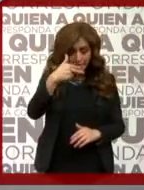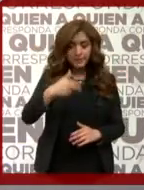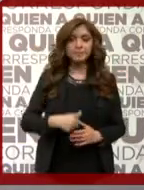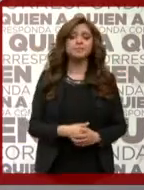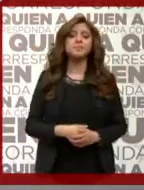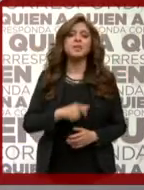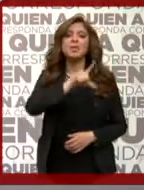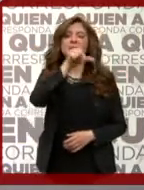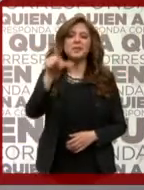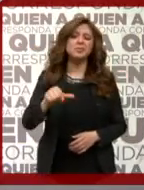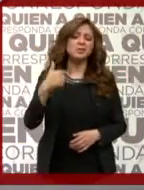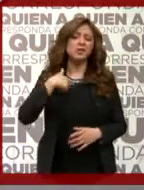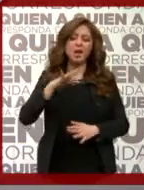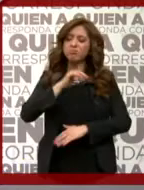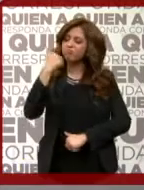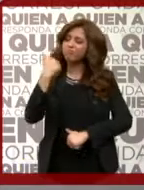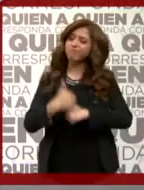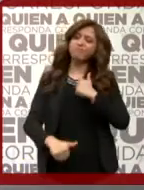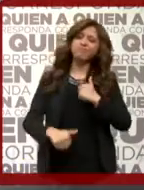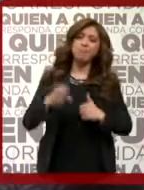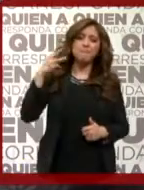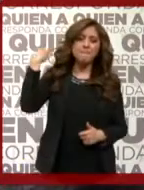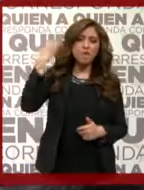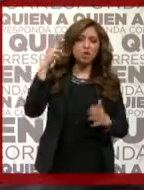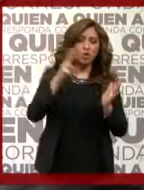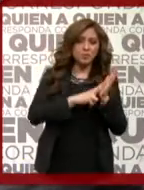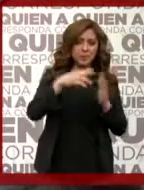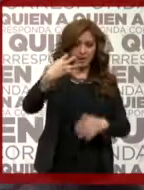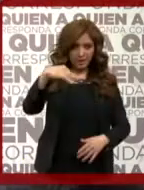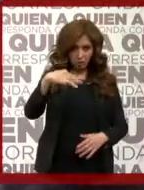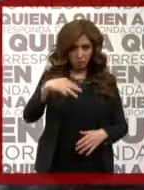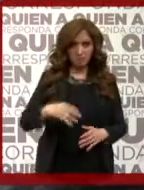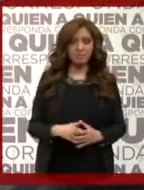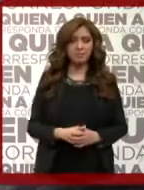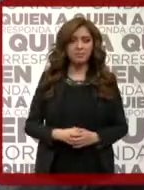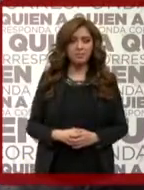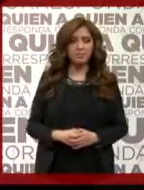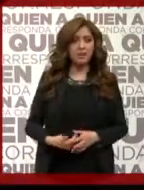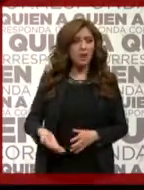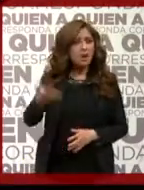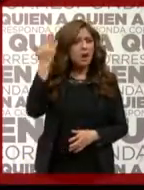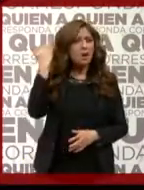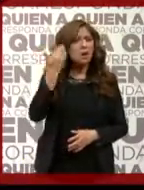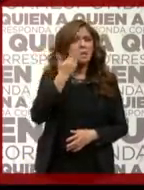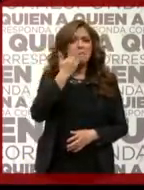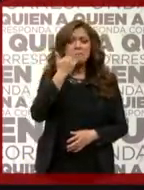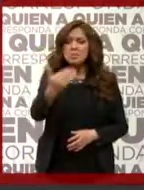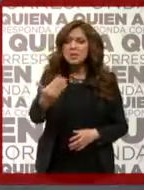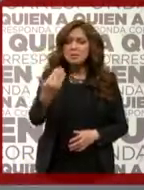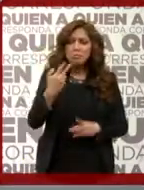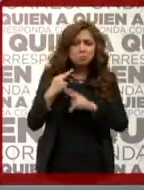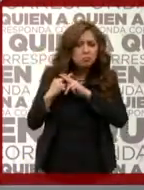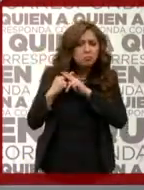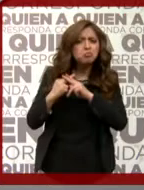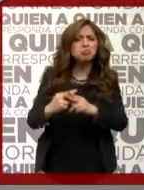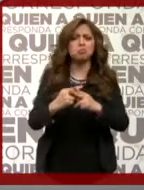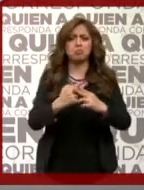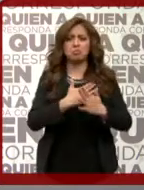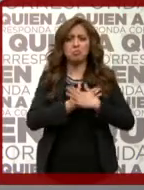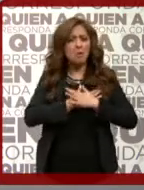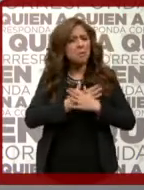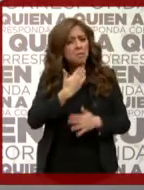en marzo del 2014. Señala que al principio todo era amor, pero después... Yo fui víctima